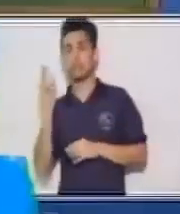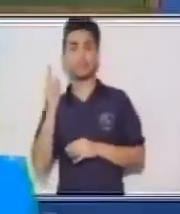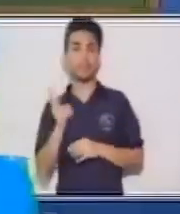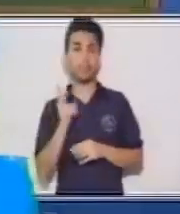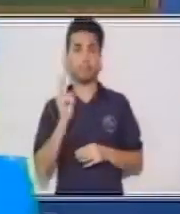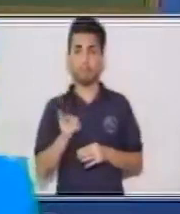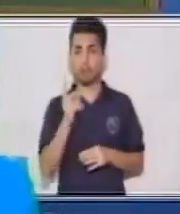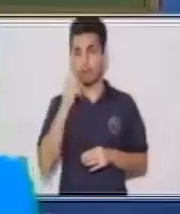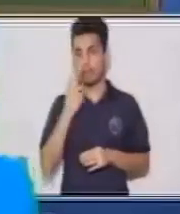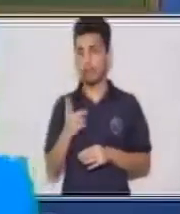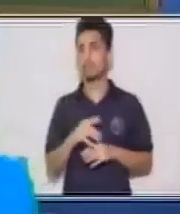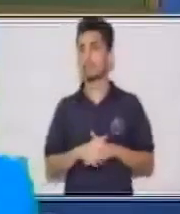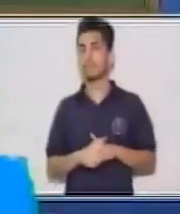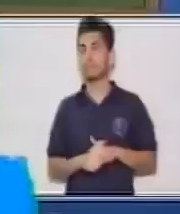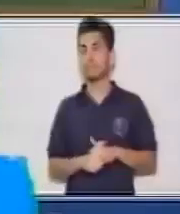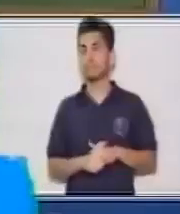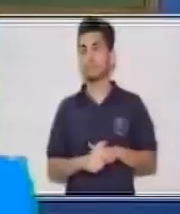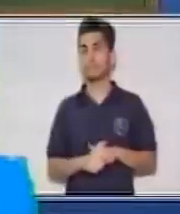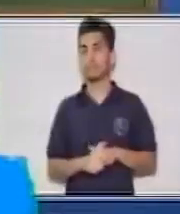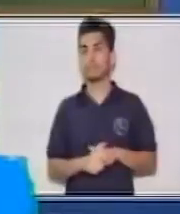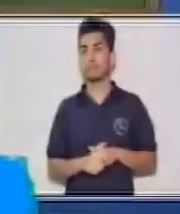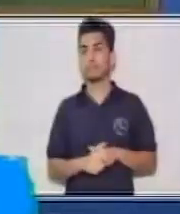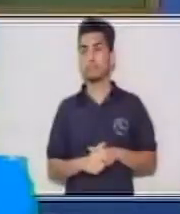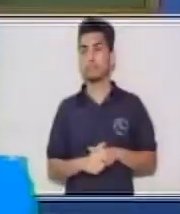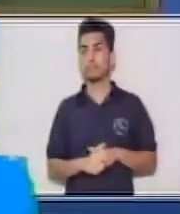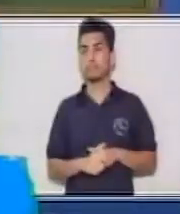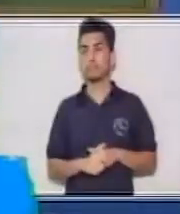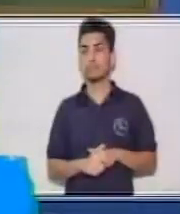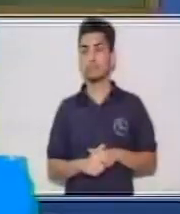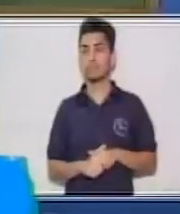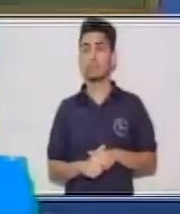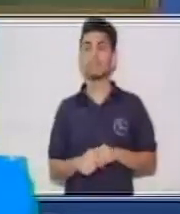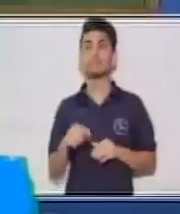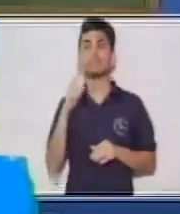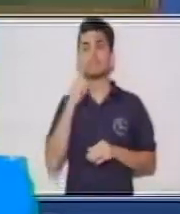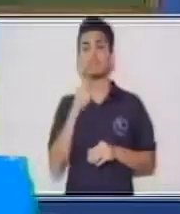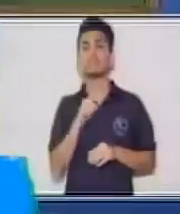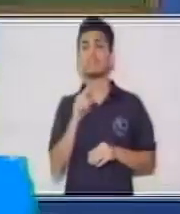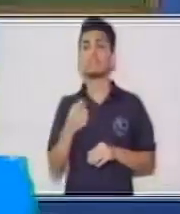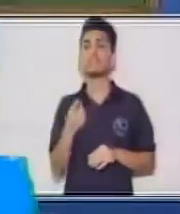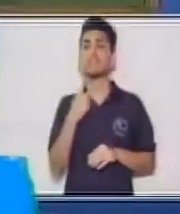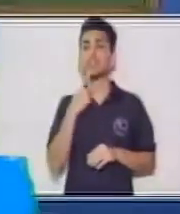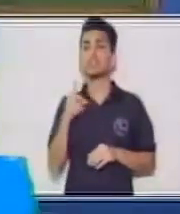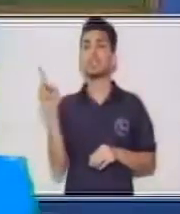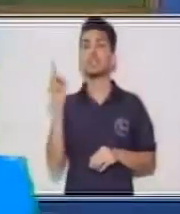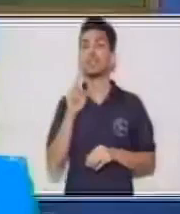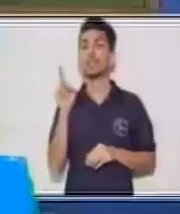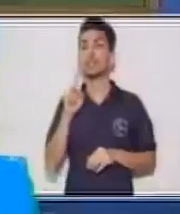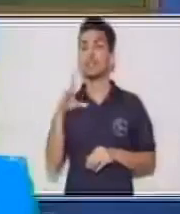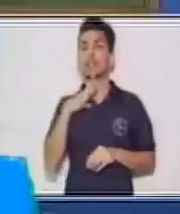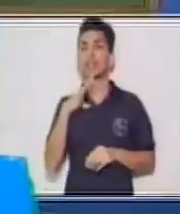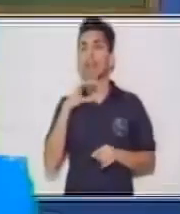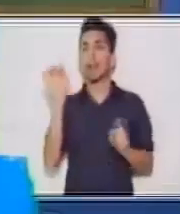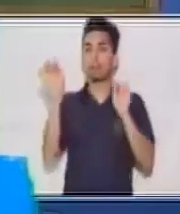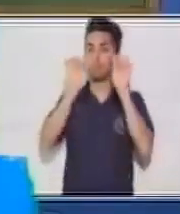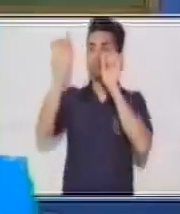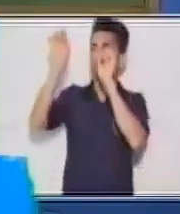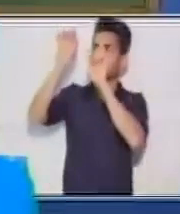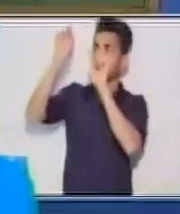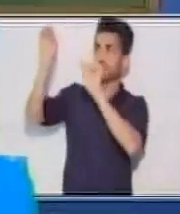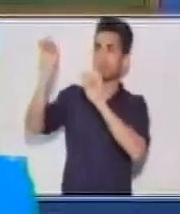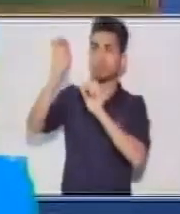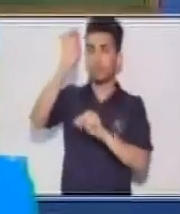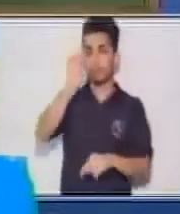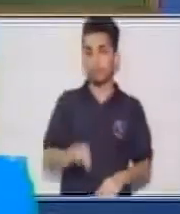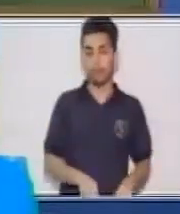Y, ¿sí? Entonces, repito, este punto lo que me indica es dónde va a estar ubicado dentro del